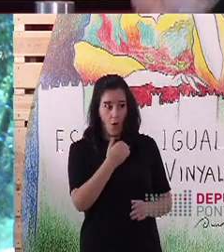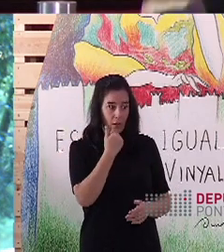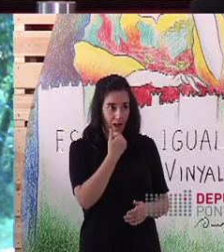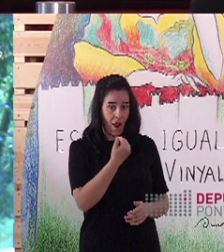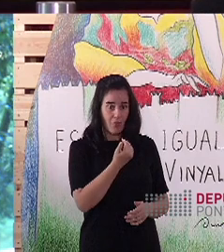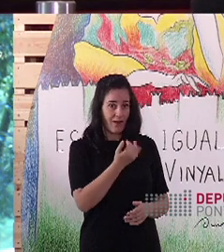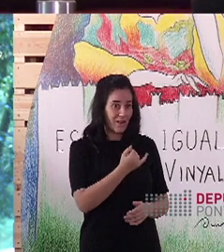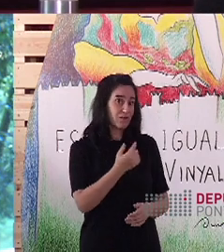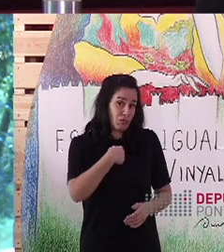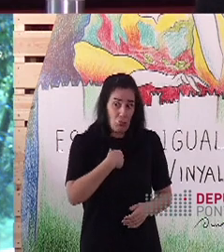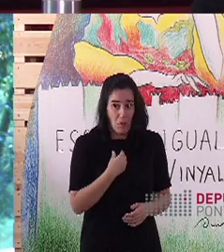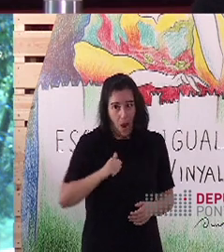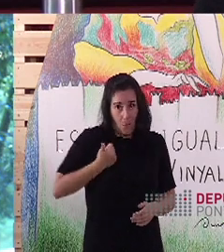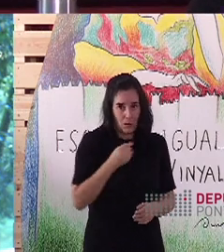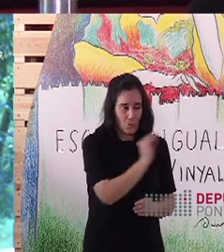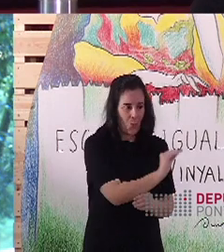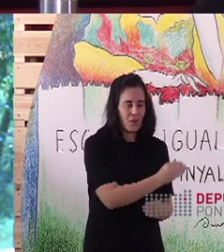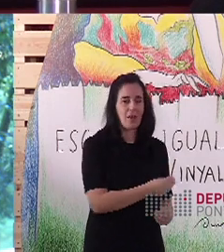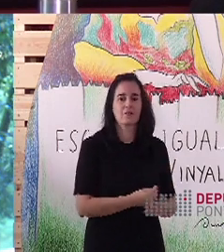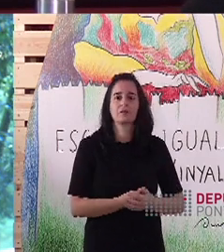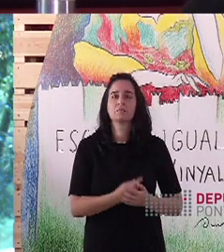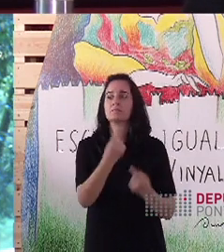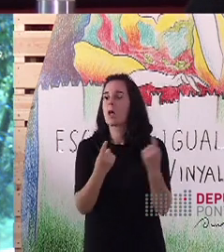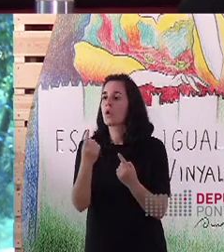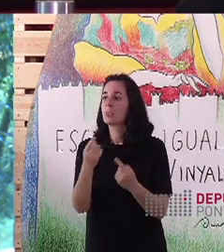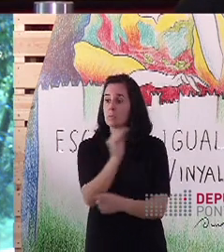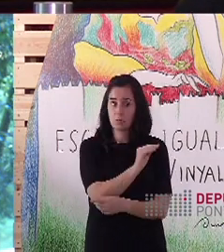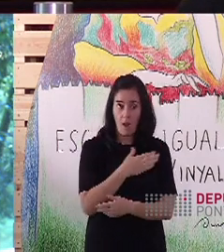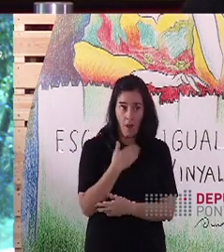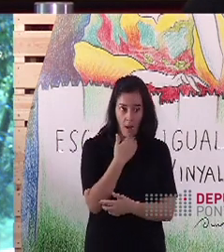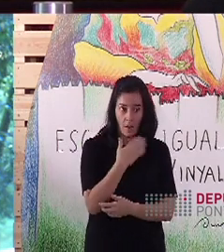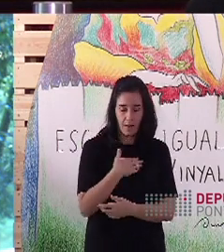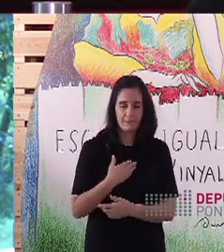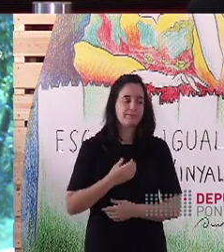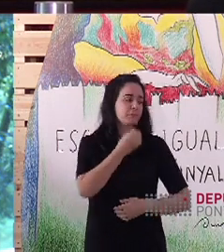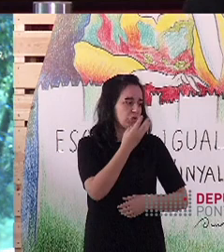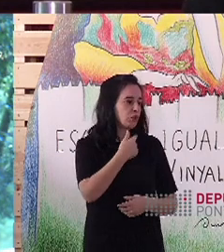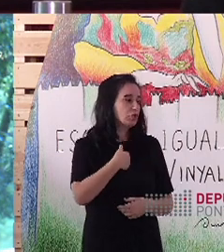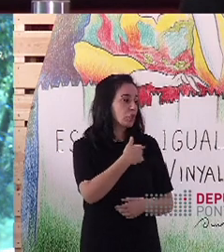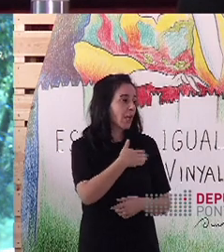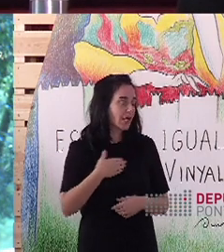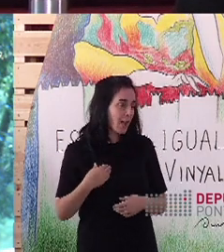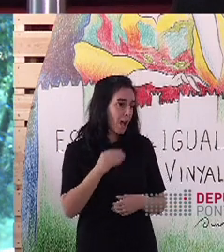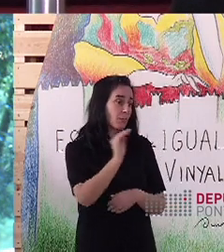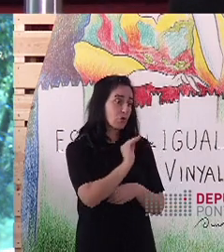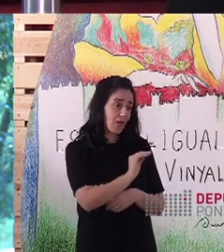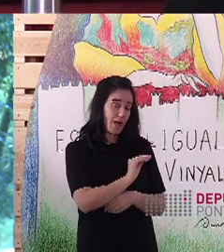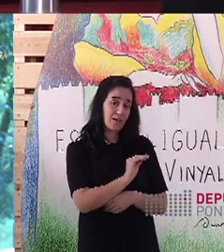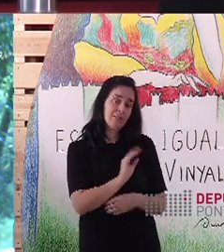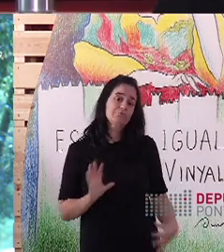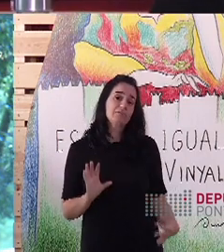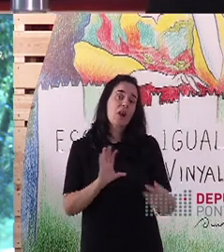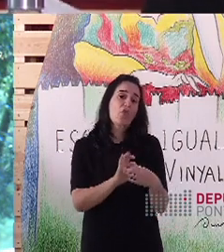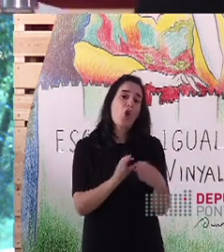montón, a verdade. Hai alguén por aí? Non. Eu quería che, bueno, preguntar pois en relación coas xornadas